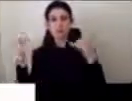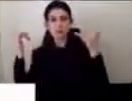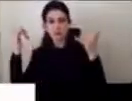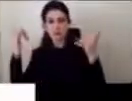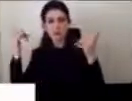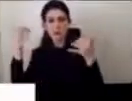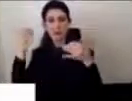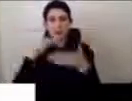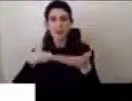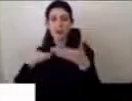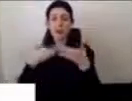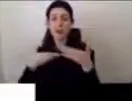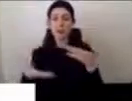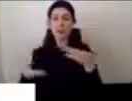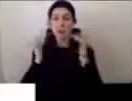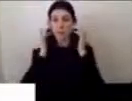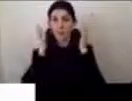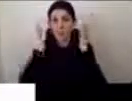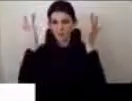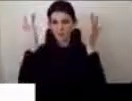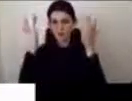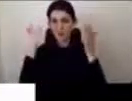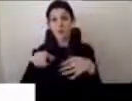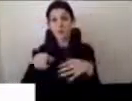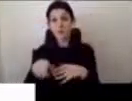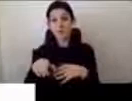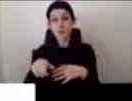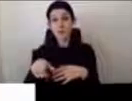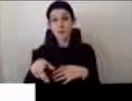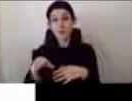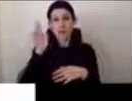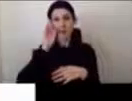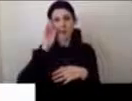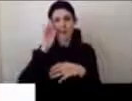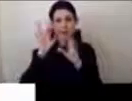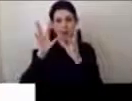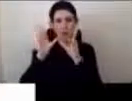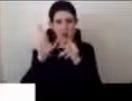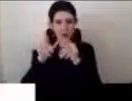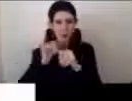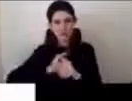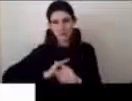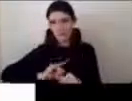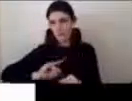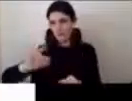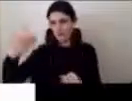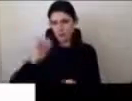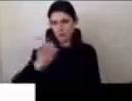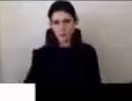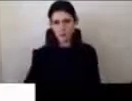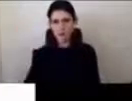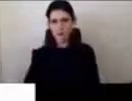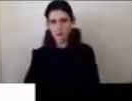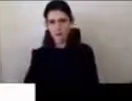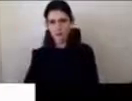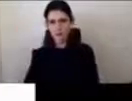mucha alegría. Además, esto va a generar lindos recuerdos familiares que van a quedar para toda la vida.